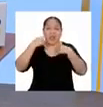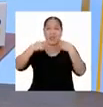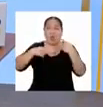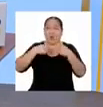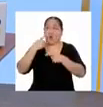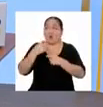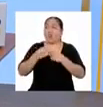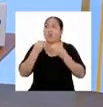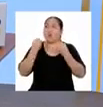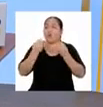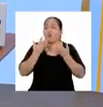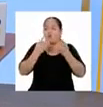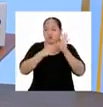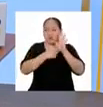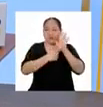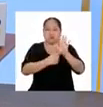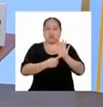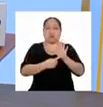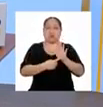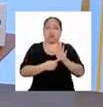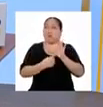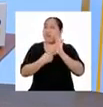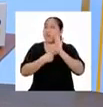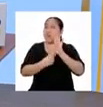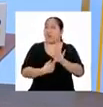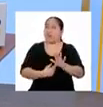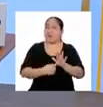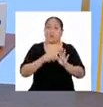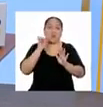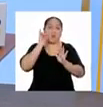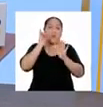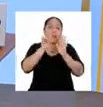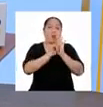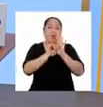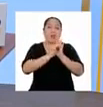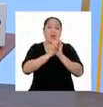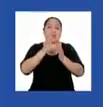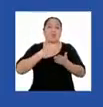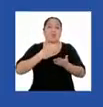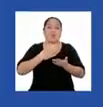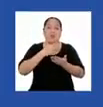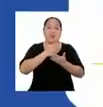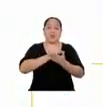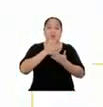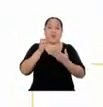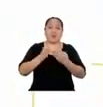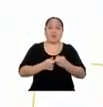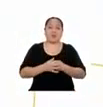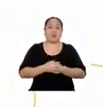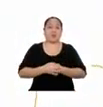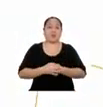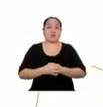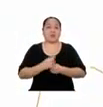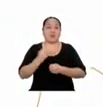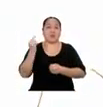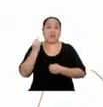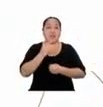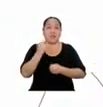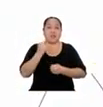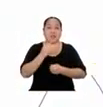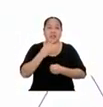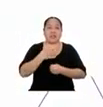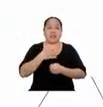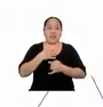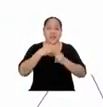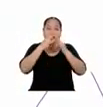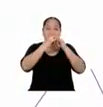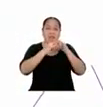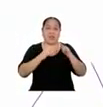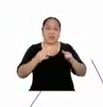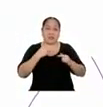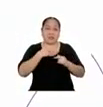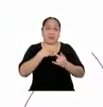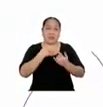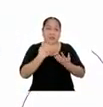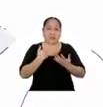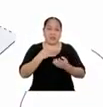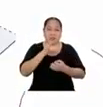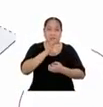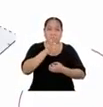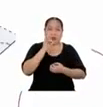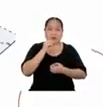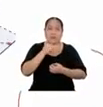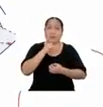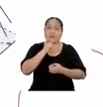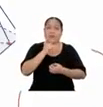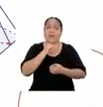bien cómo voy. Le muestro una imagen de mi proyecto mejor. Esta es la carpa que quiero hacer. Lo